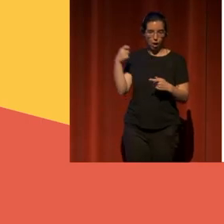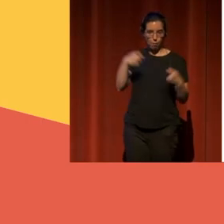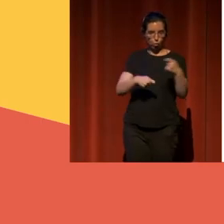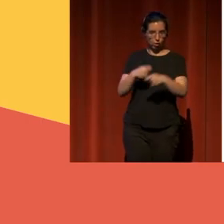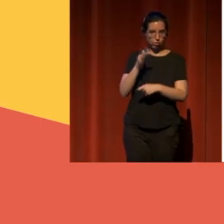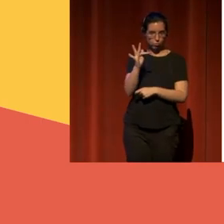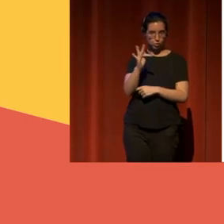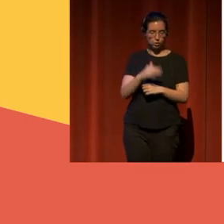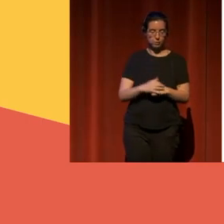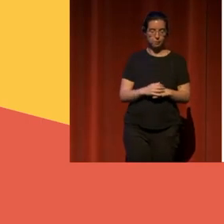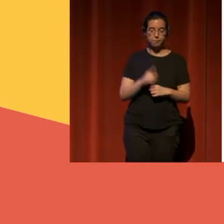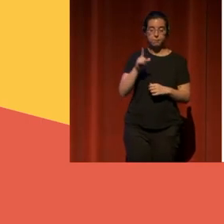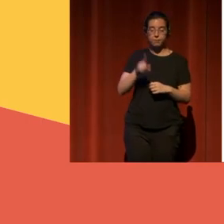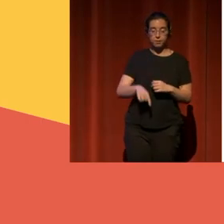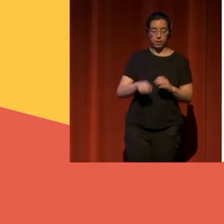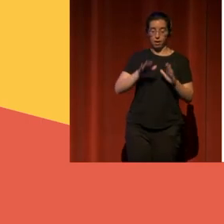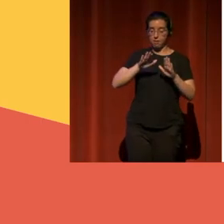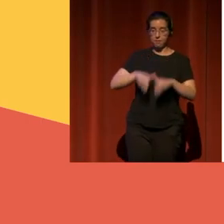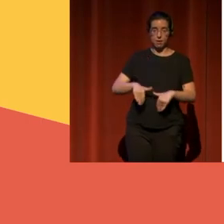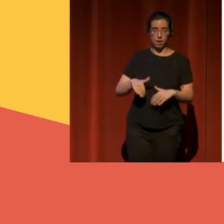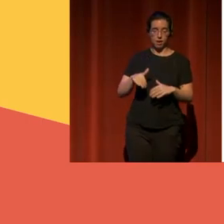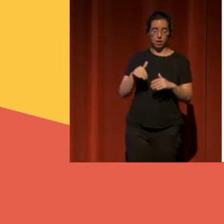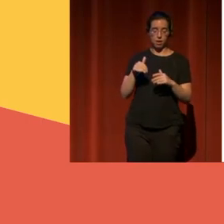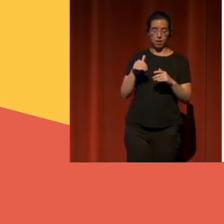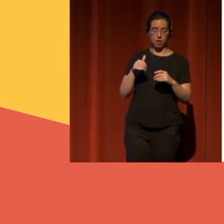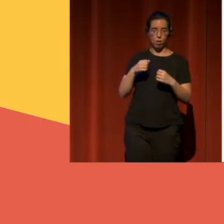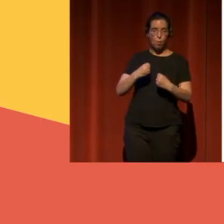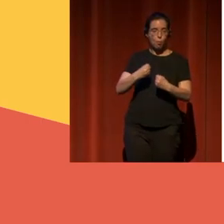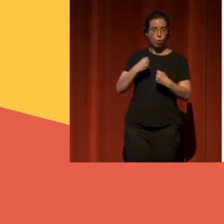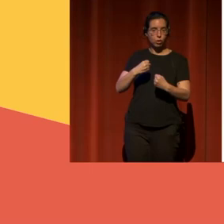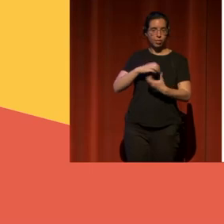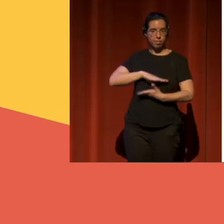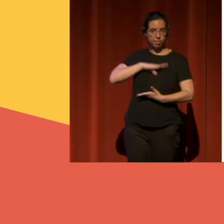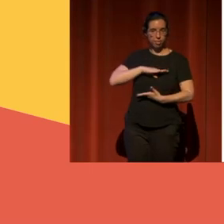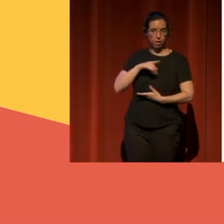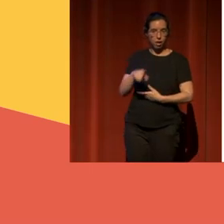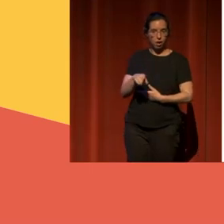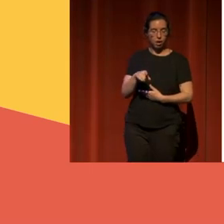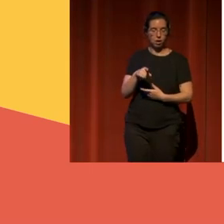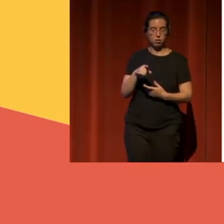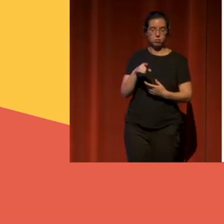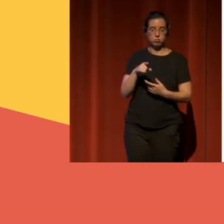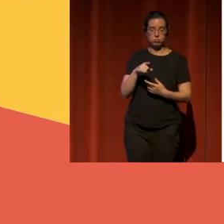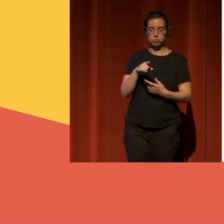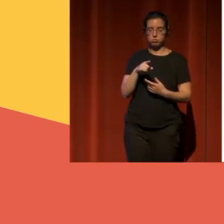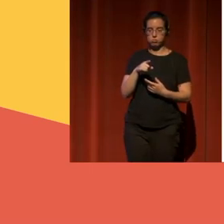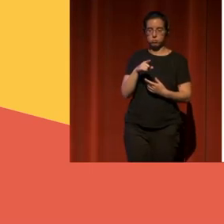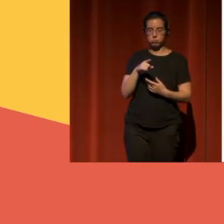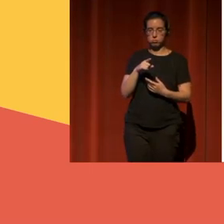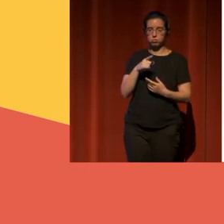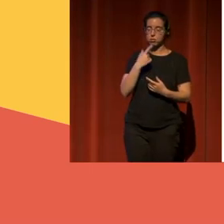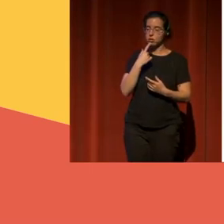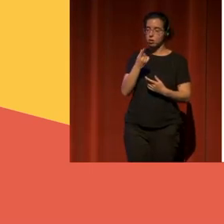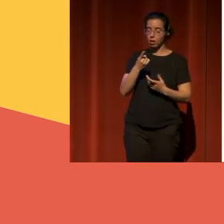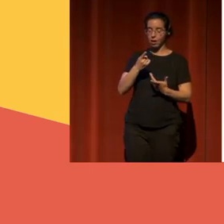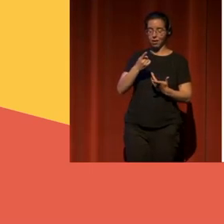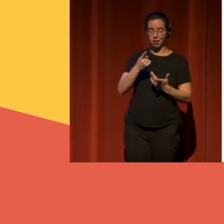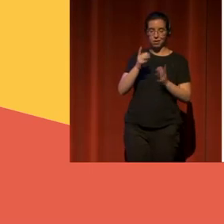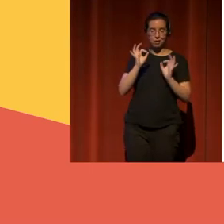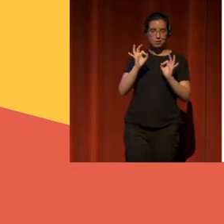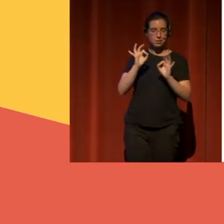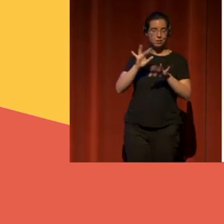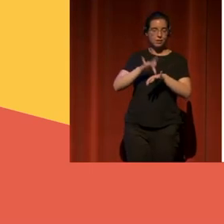bueno, finalmente, el amplio potencial en múltiples proyectos creativos, como decía, incorporar esa capa digital en